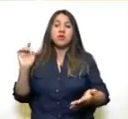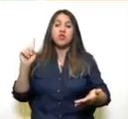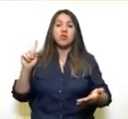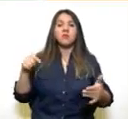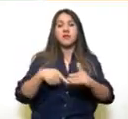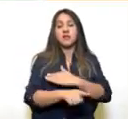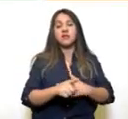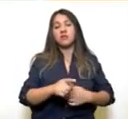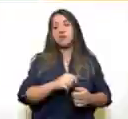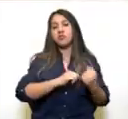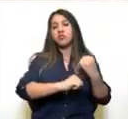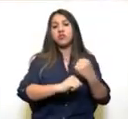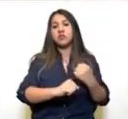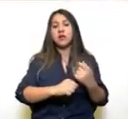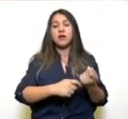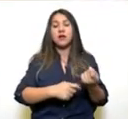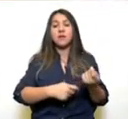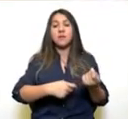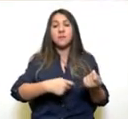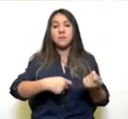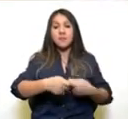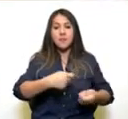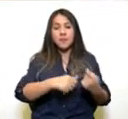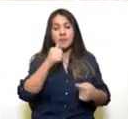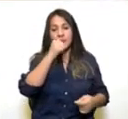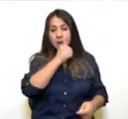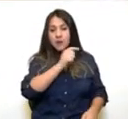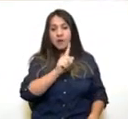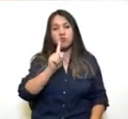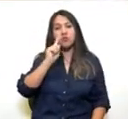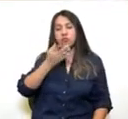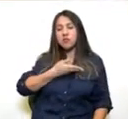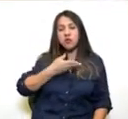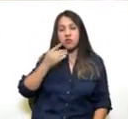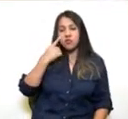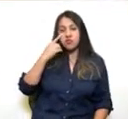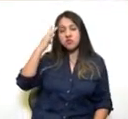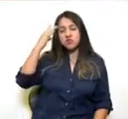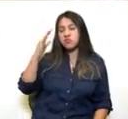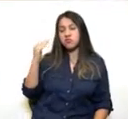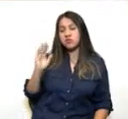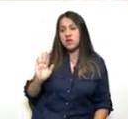creo que no la política no preparado no tengo conocimiento